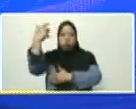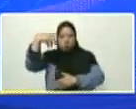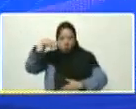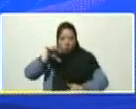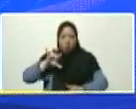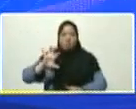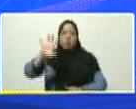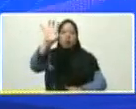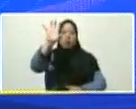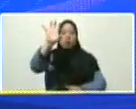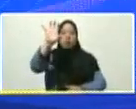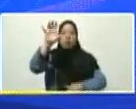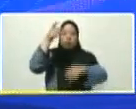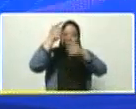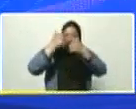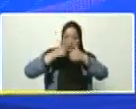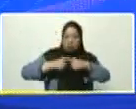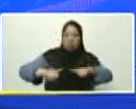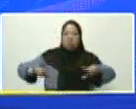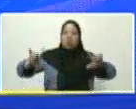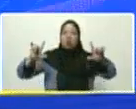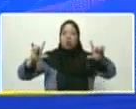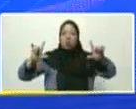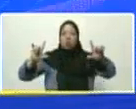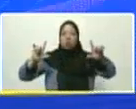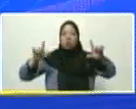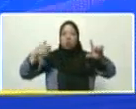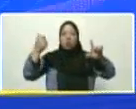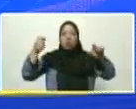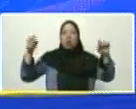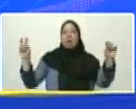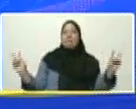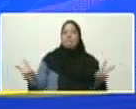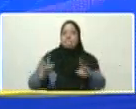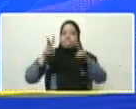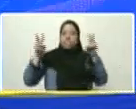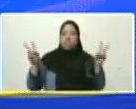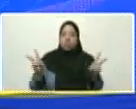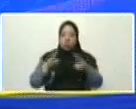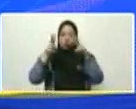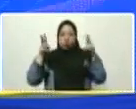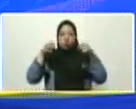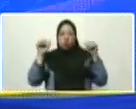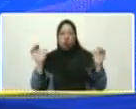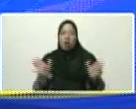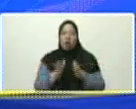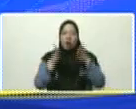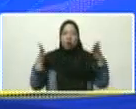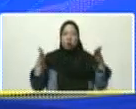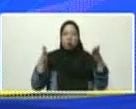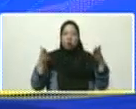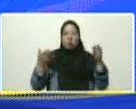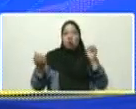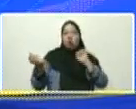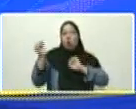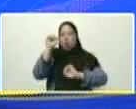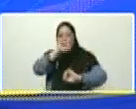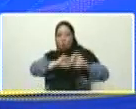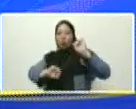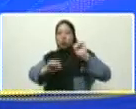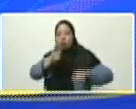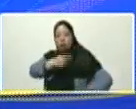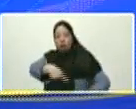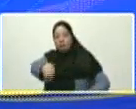patria liberada a la gran victoria contra la Armada Imperial